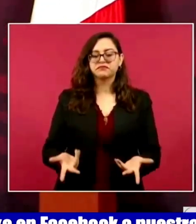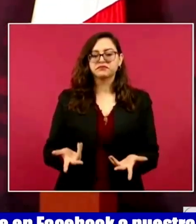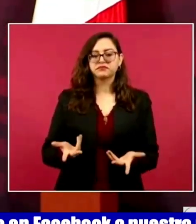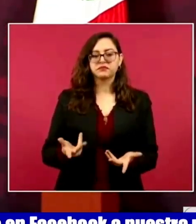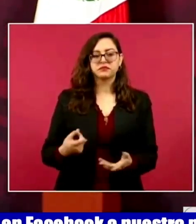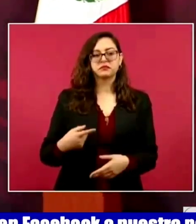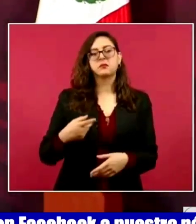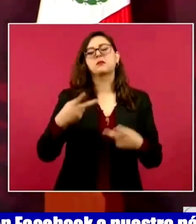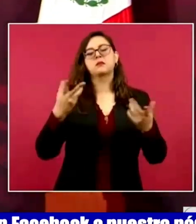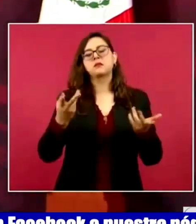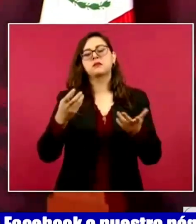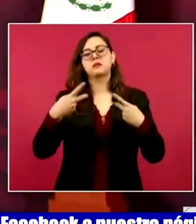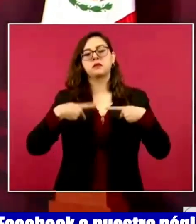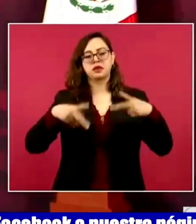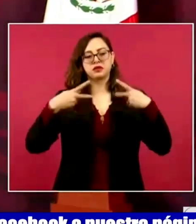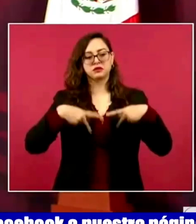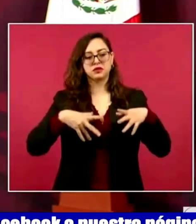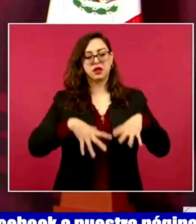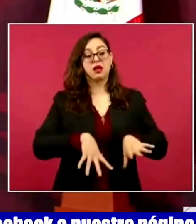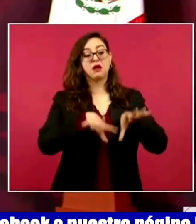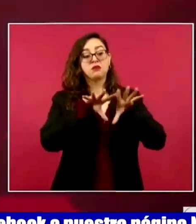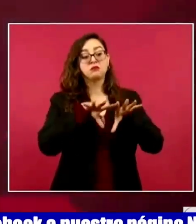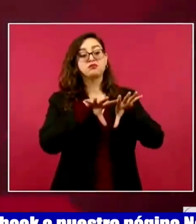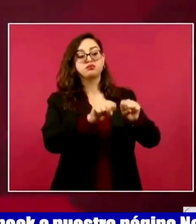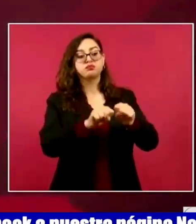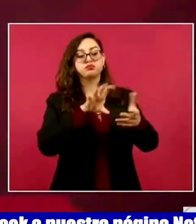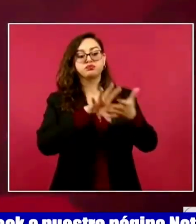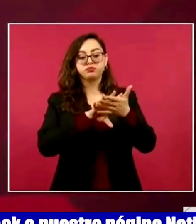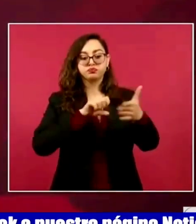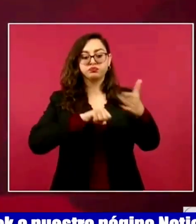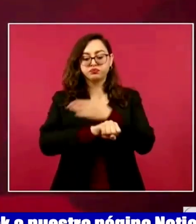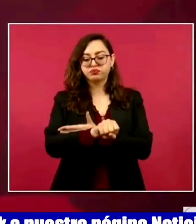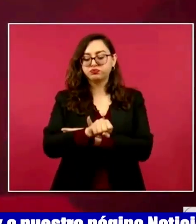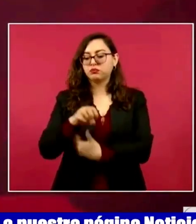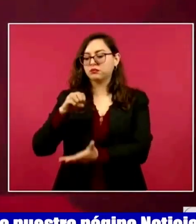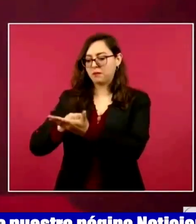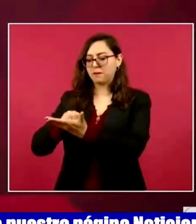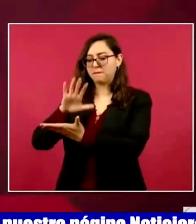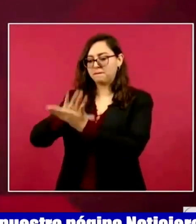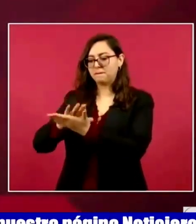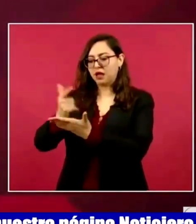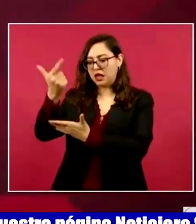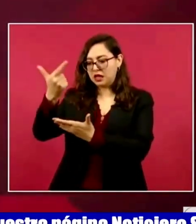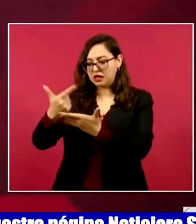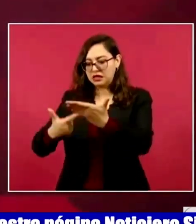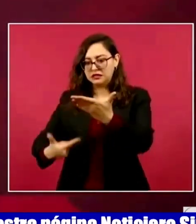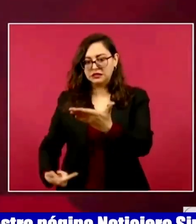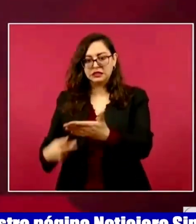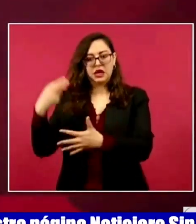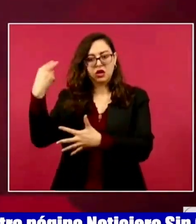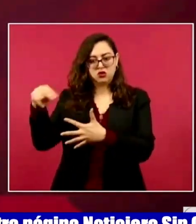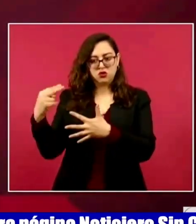que se les detenga, que se les registre. Eso es básicamente.